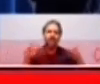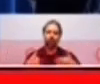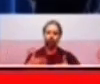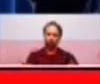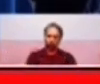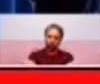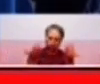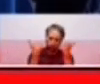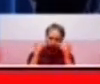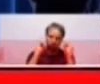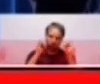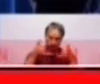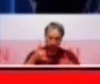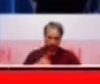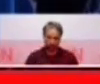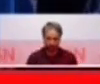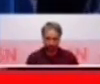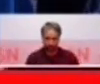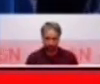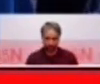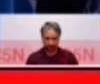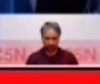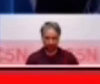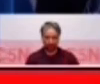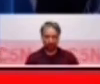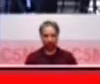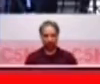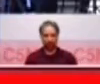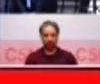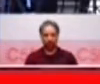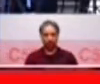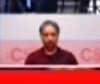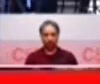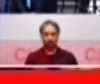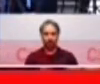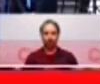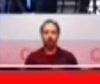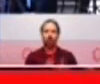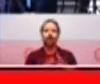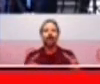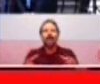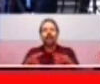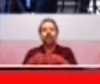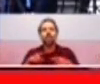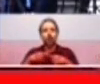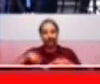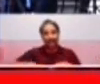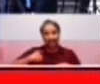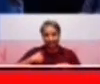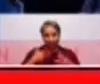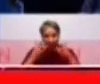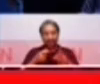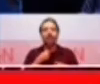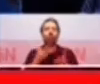flexibilización de acá la china no es una reforma laboral Entonces cuando se habla de eso es en primer lugar el modelo optativo el modelo de la